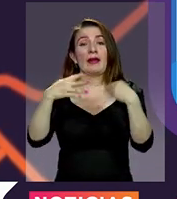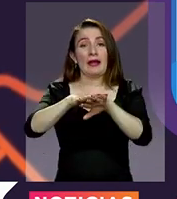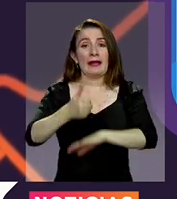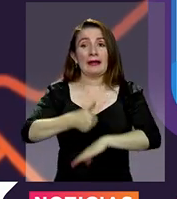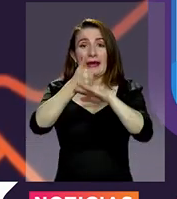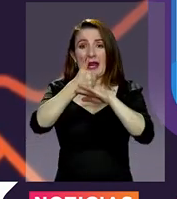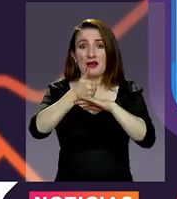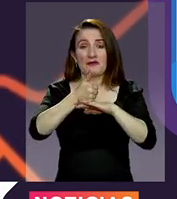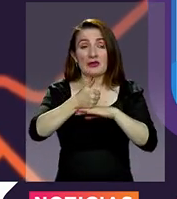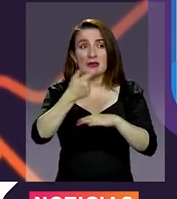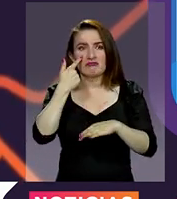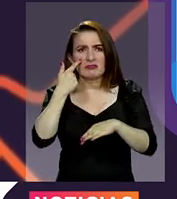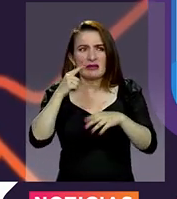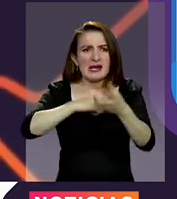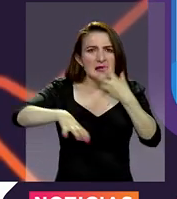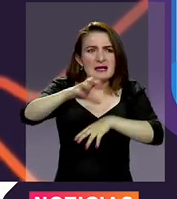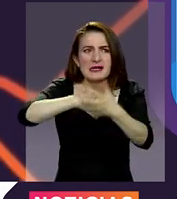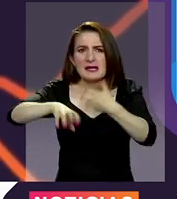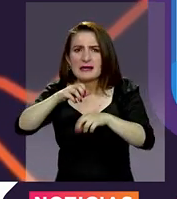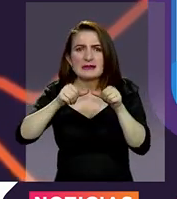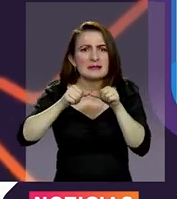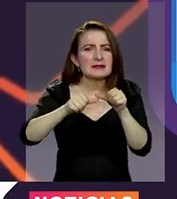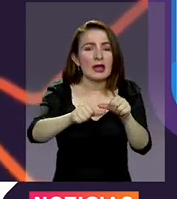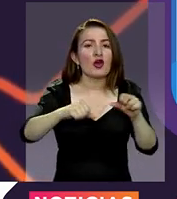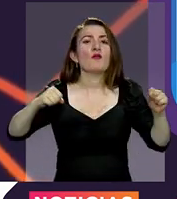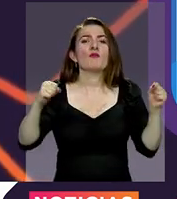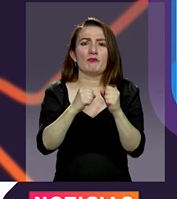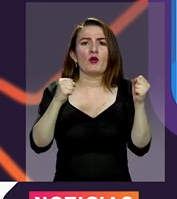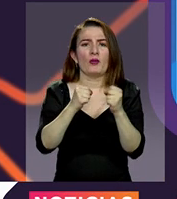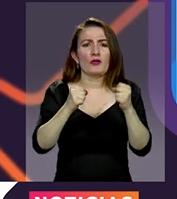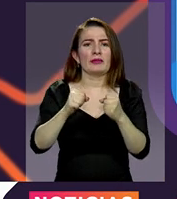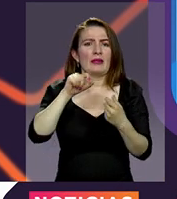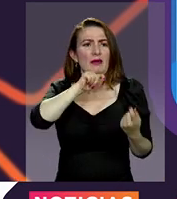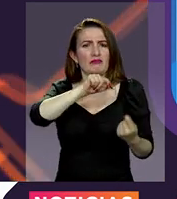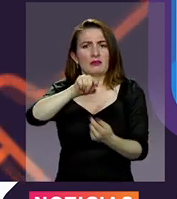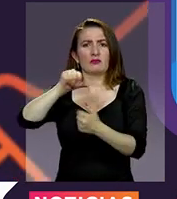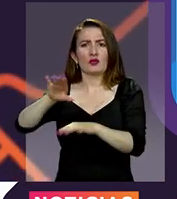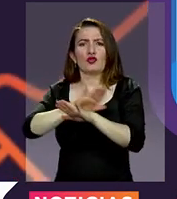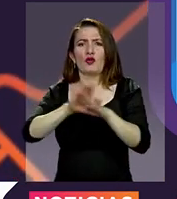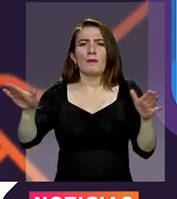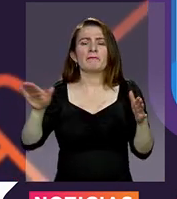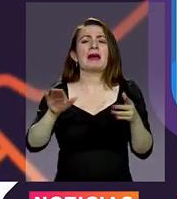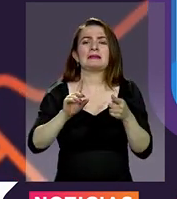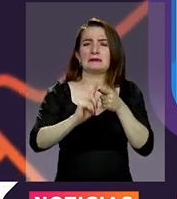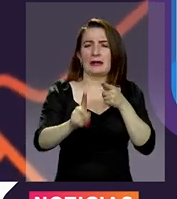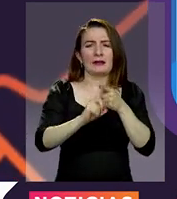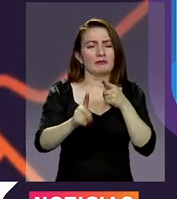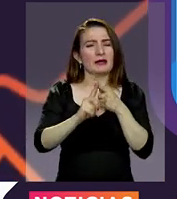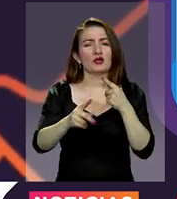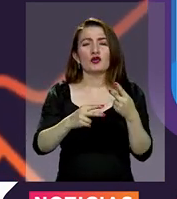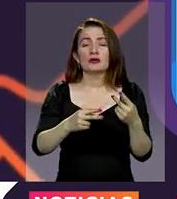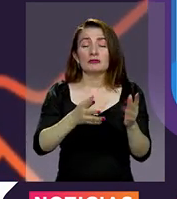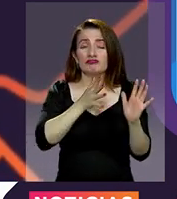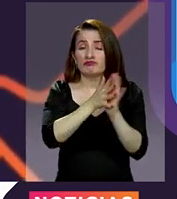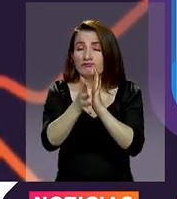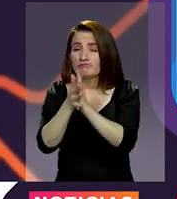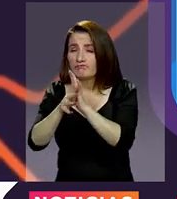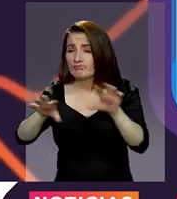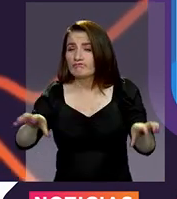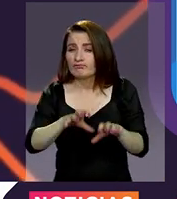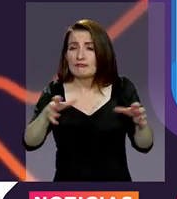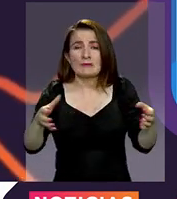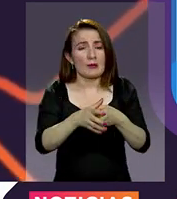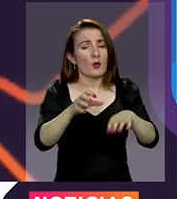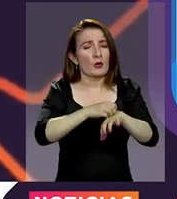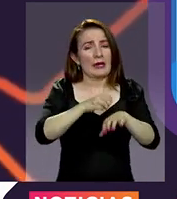máximo condiciona dejar el caos polarizante a que Bogotá deje de invertir en Transmilenio. Son muchas voces y acciones de la misma